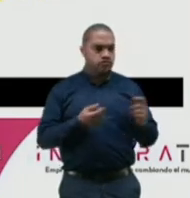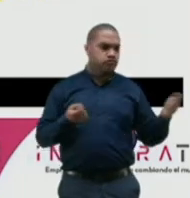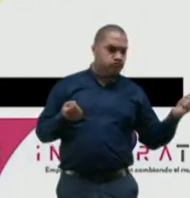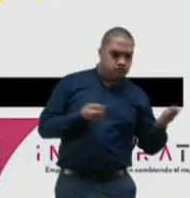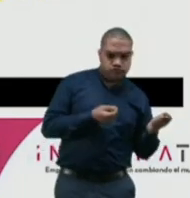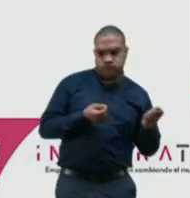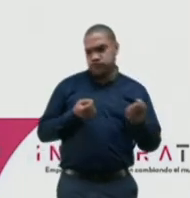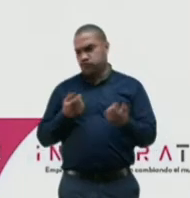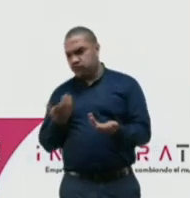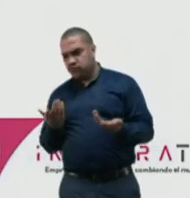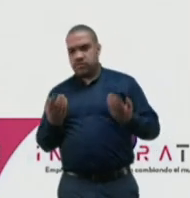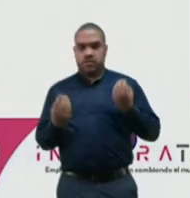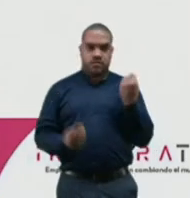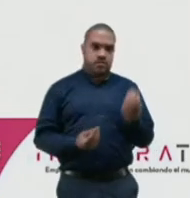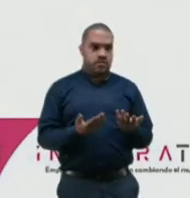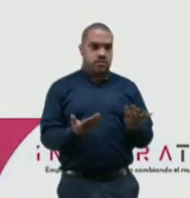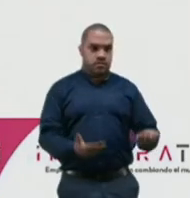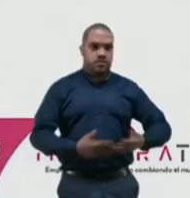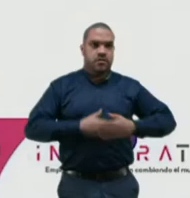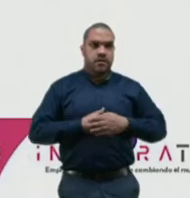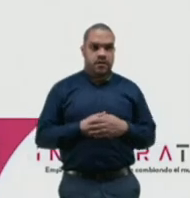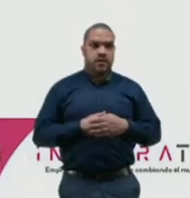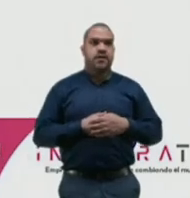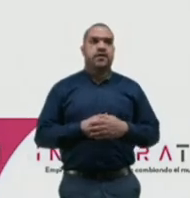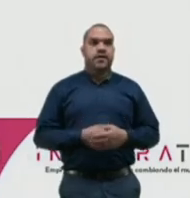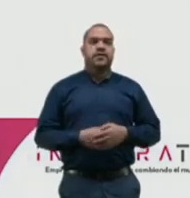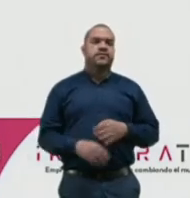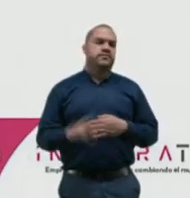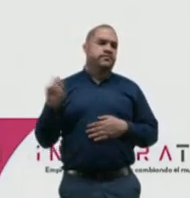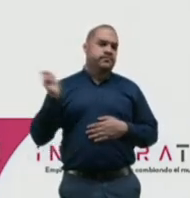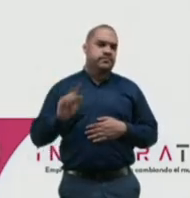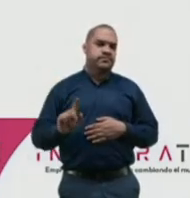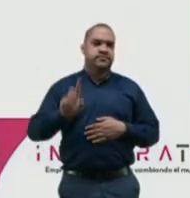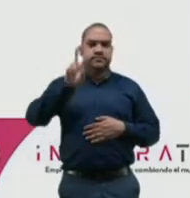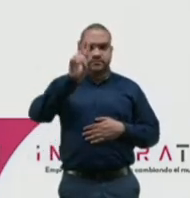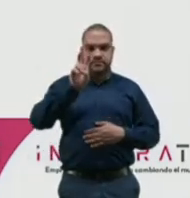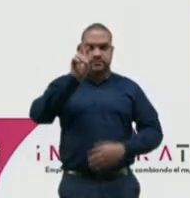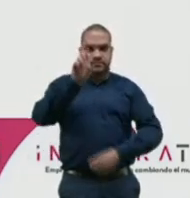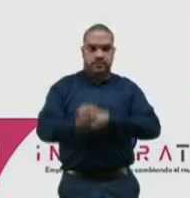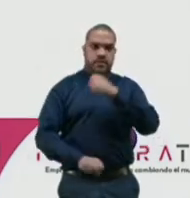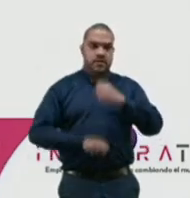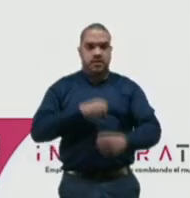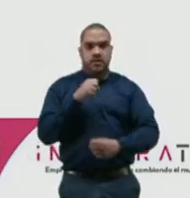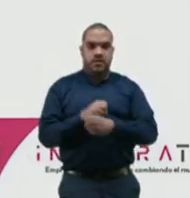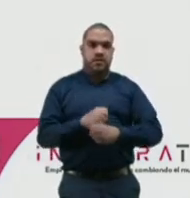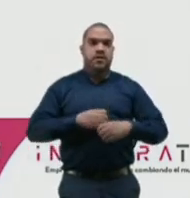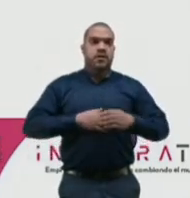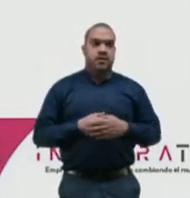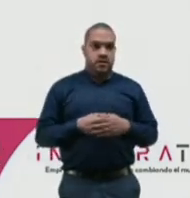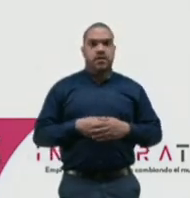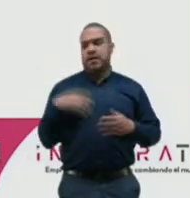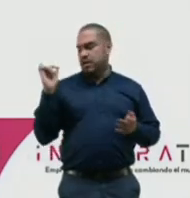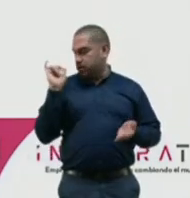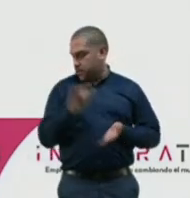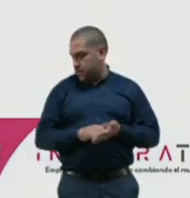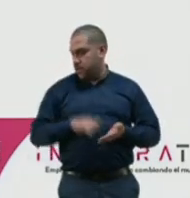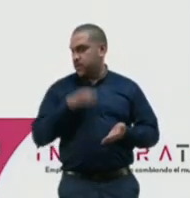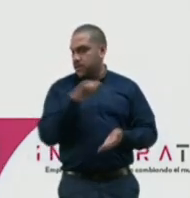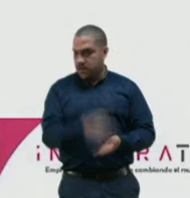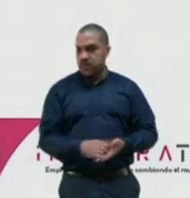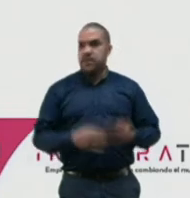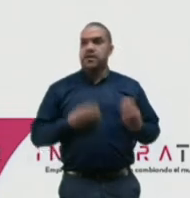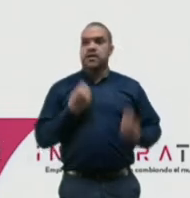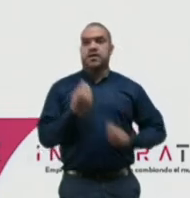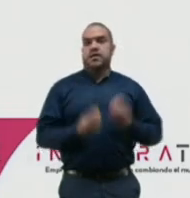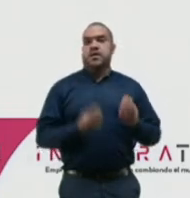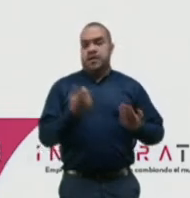lo que ustedes quisieran. Entonces, en los primeros 7 años de una startup van a ser prácticamente los mismos. Empiezan con el ajuste del producto al